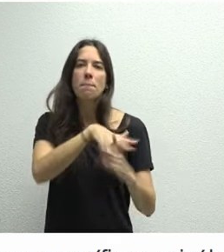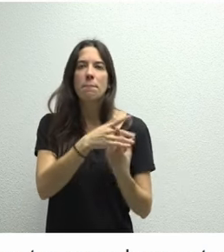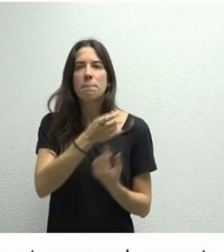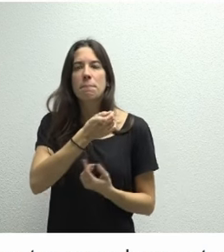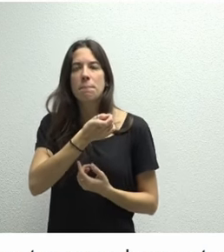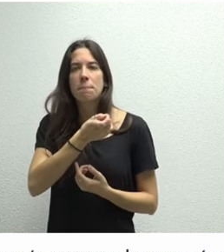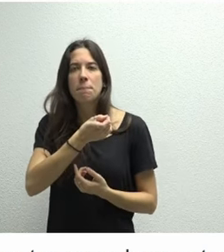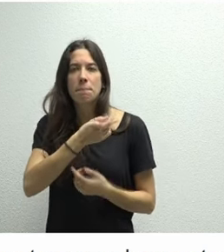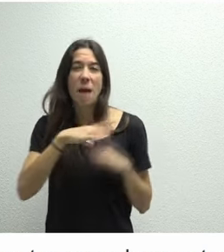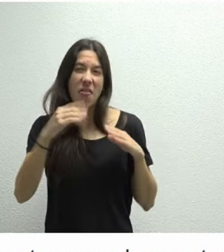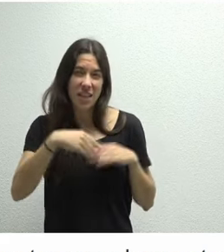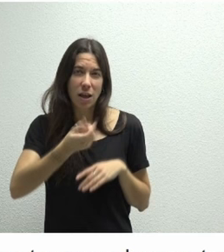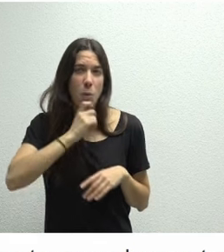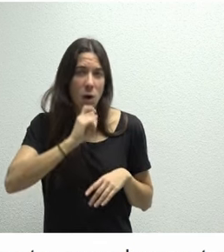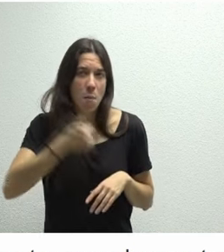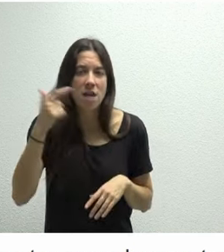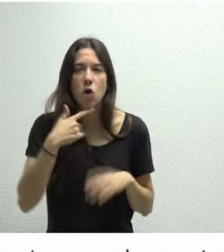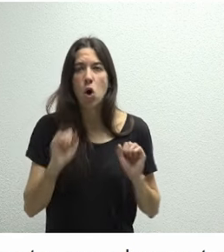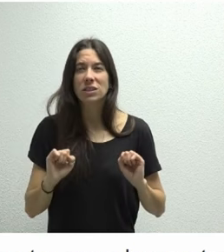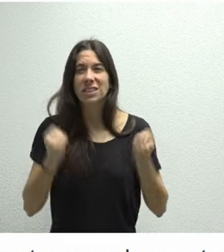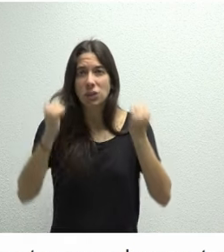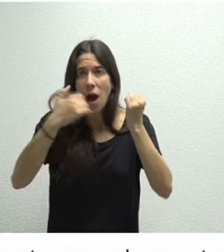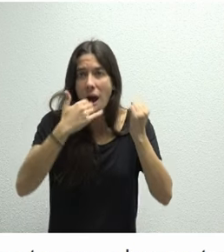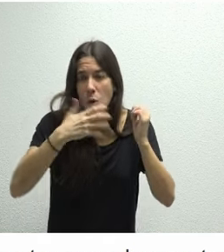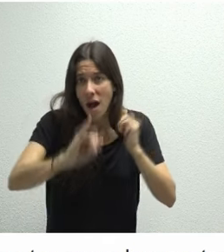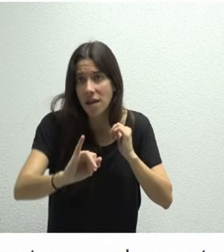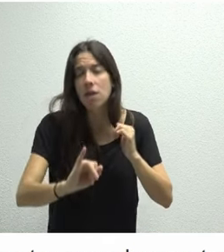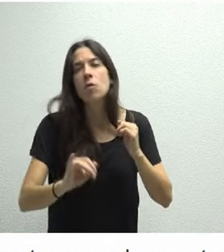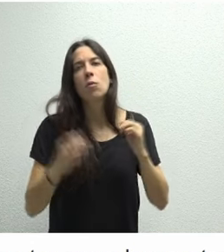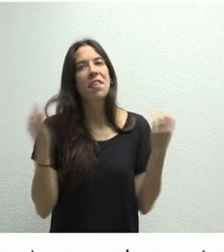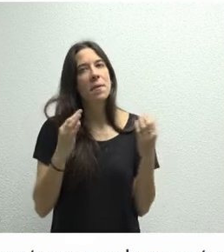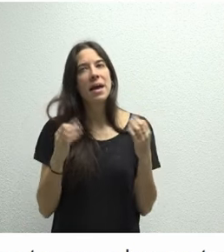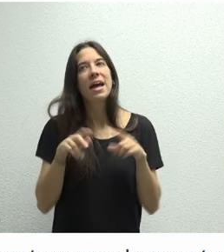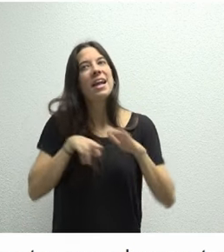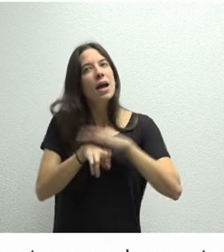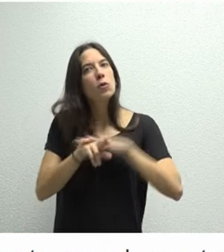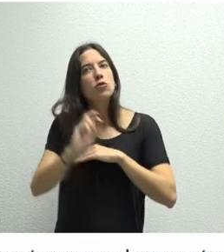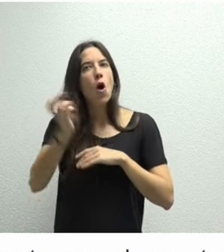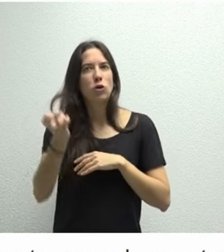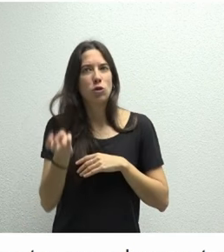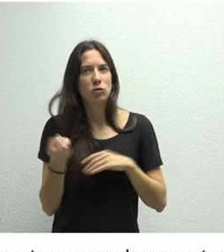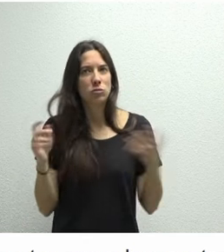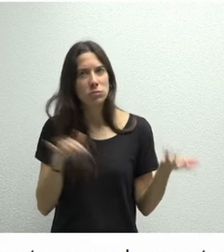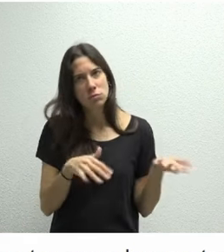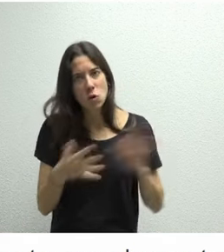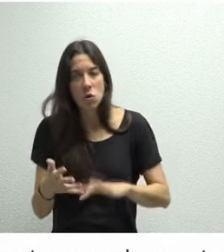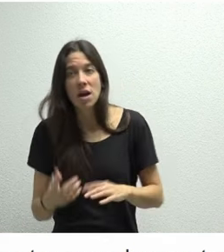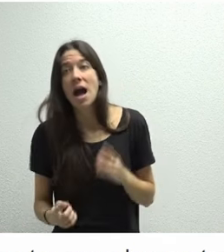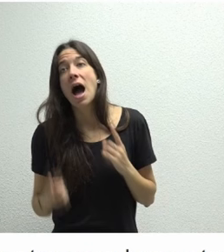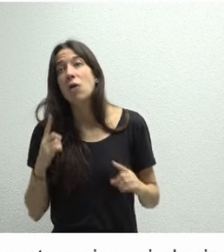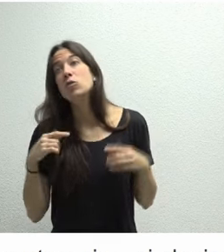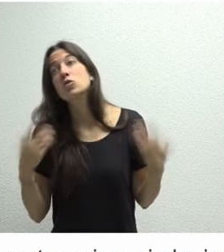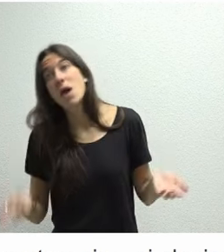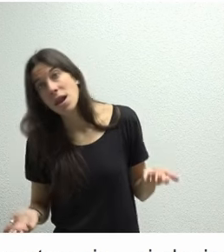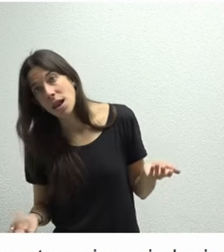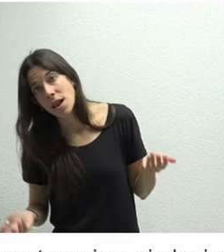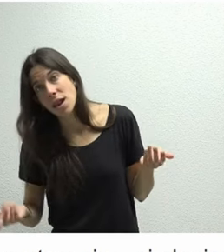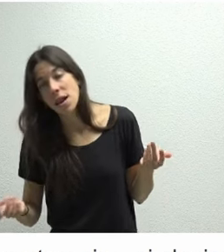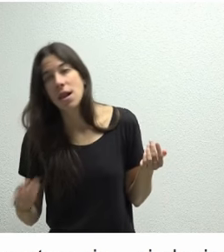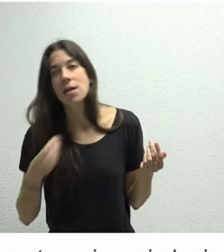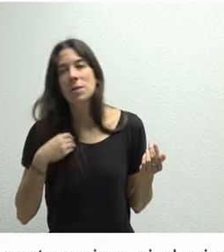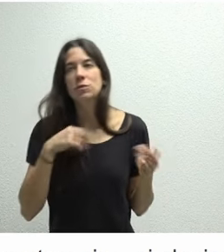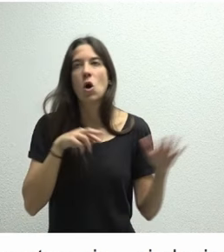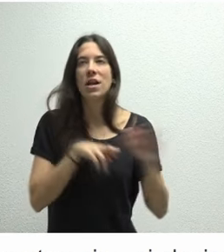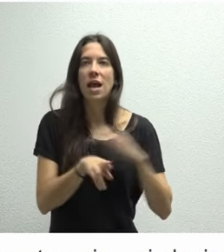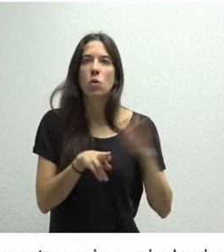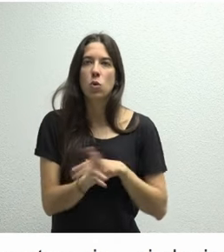aparece una psicosis Bueno pues intervendría lo cuento vale nuestros